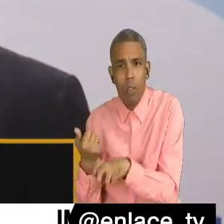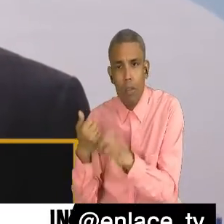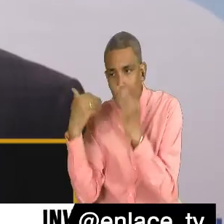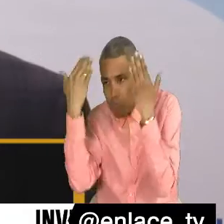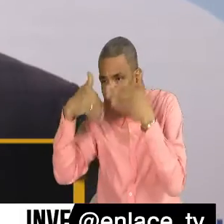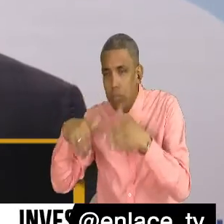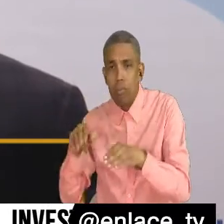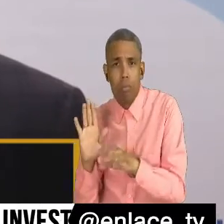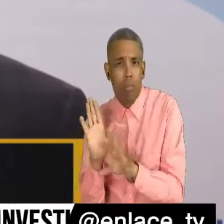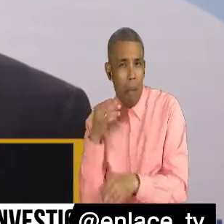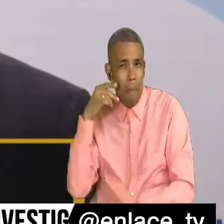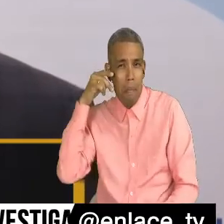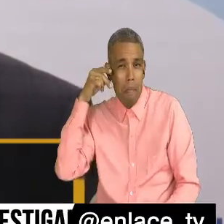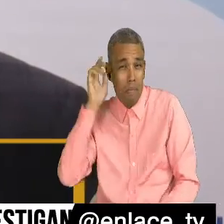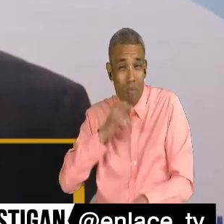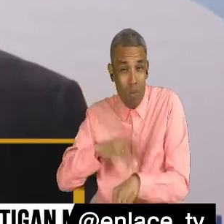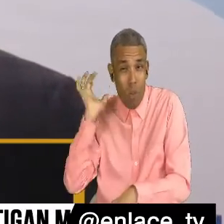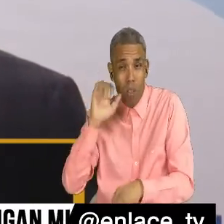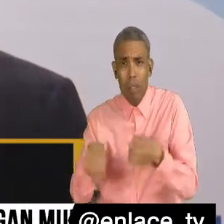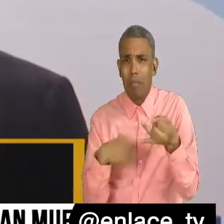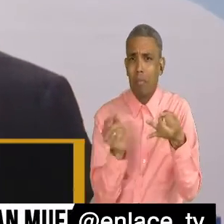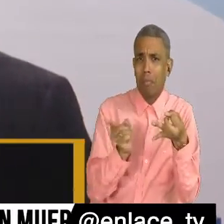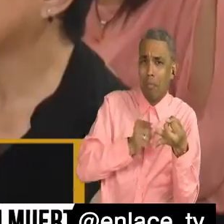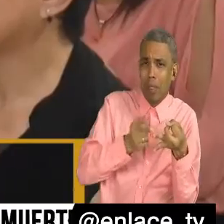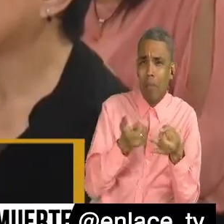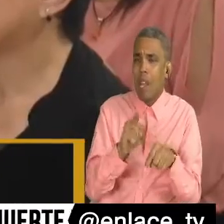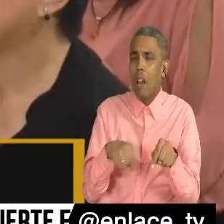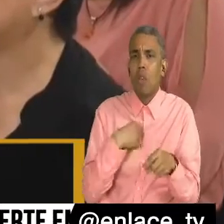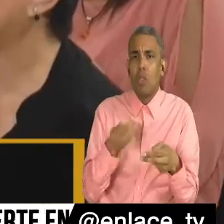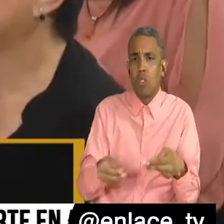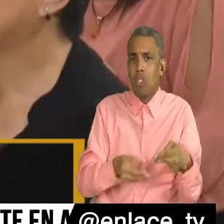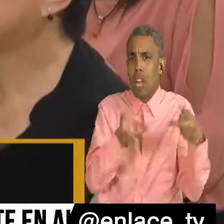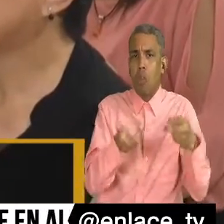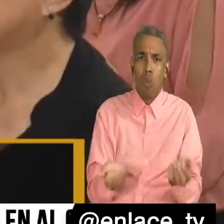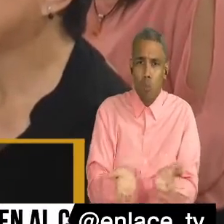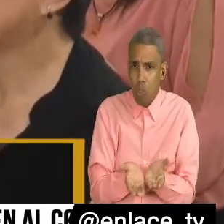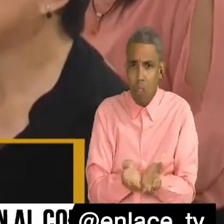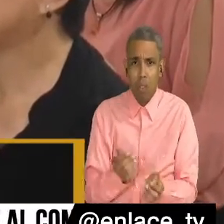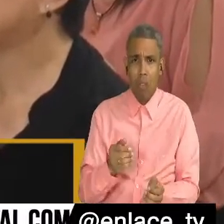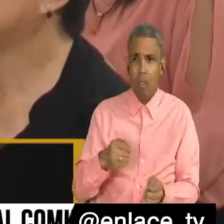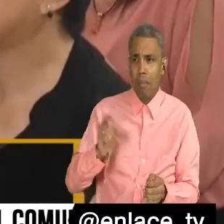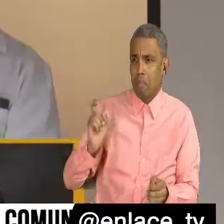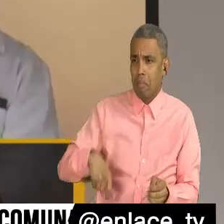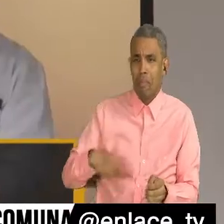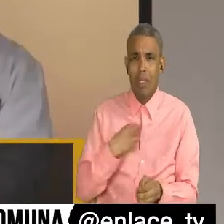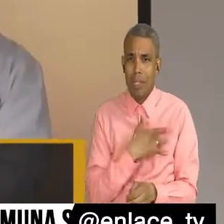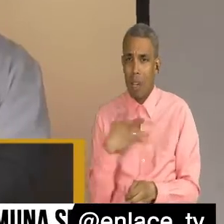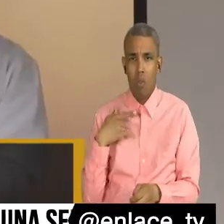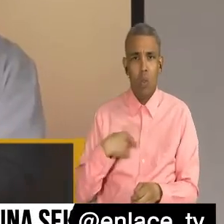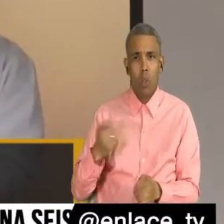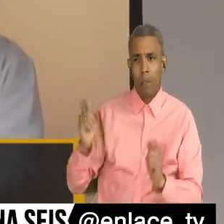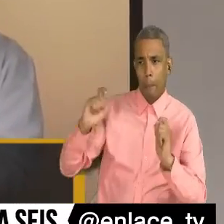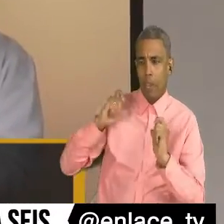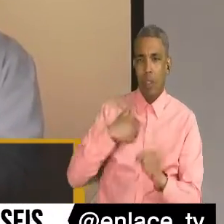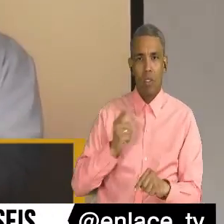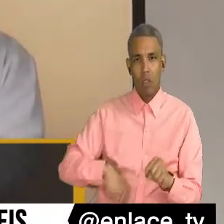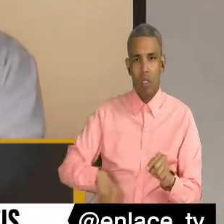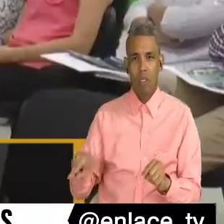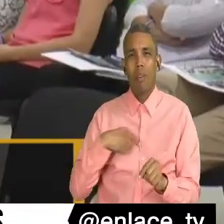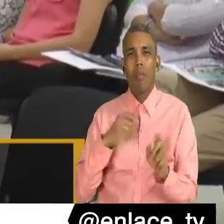tener en la zona de sus derechos económicos, educación, salud. Las víctimas que asistieron a la ceremonia del lanzamiento de la apertura de la oficina de la